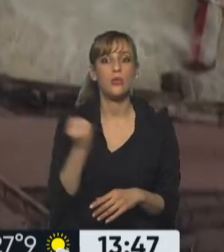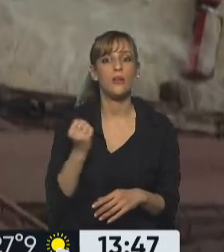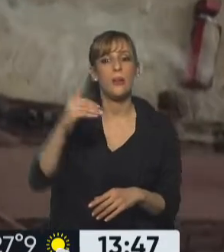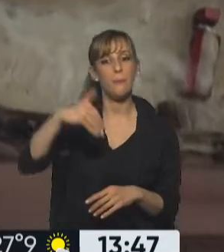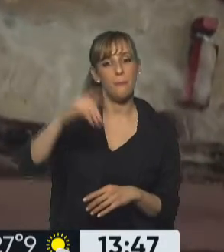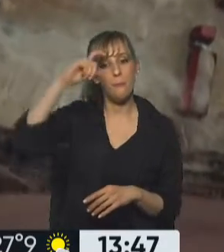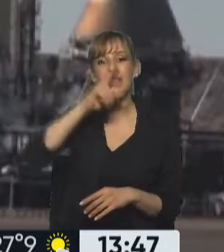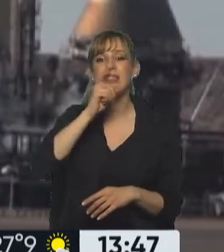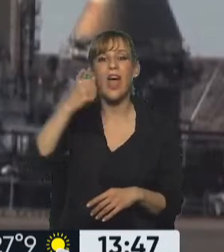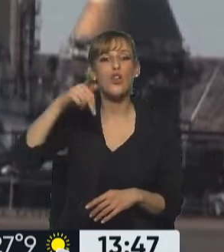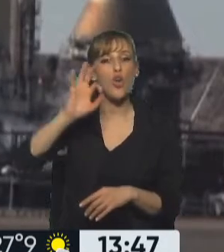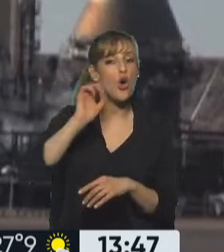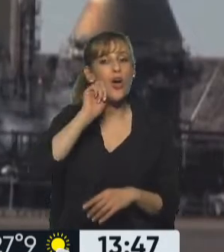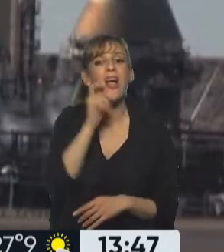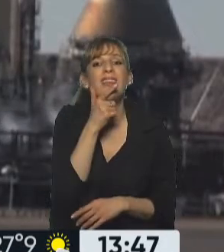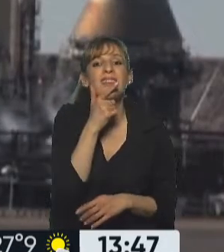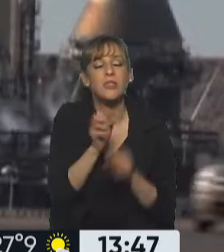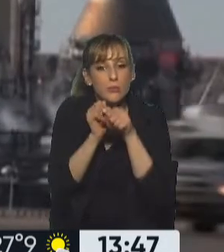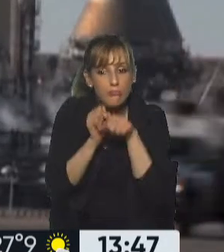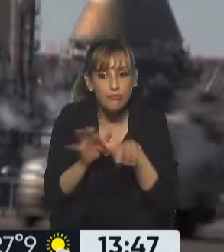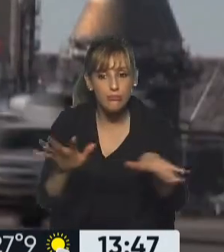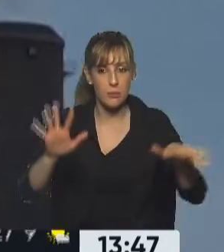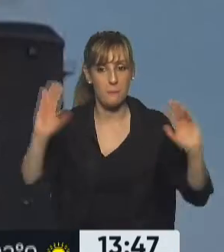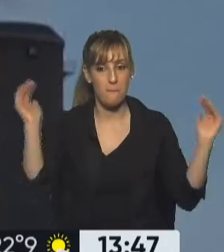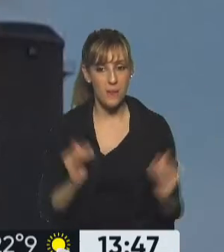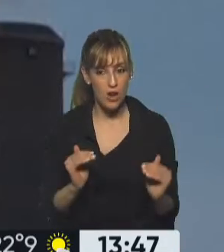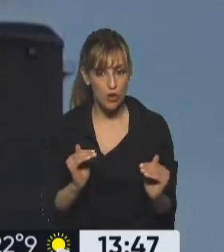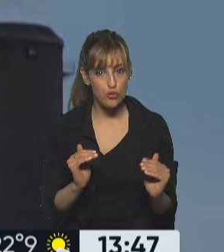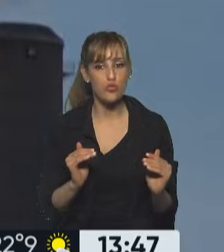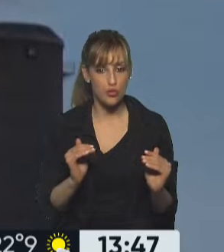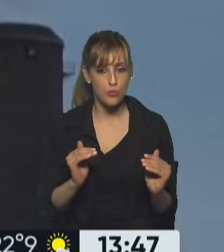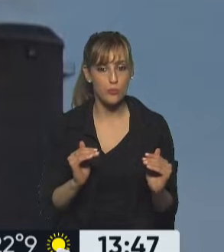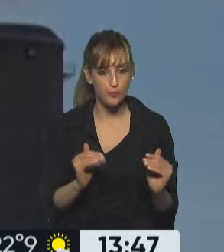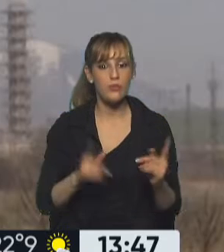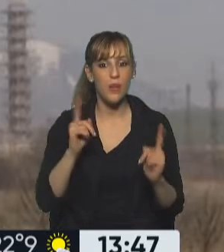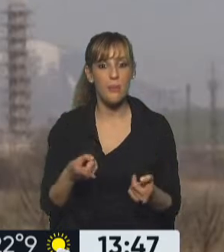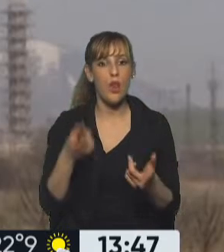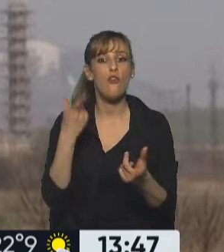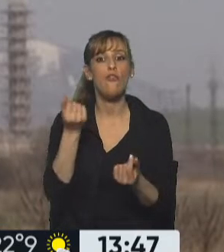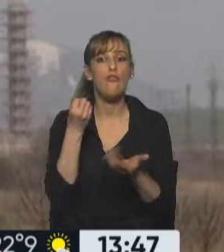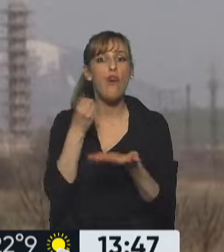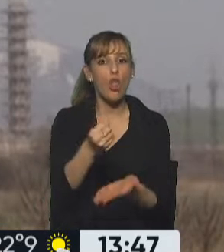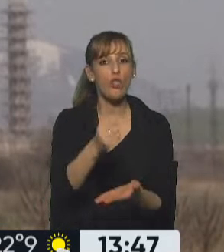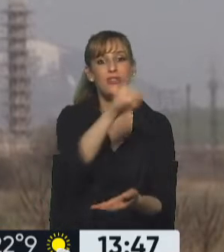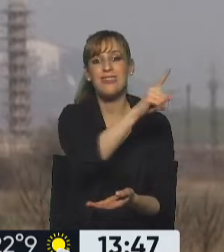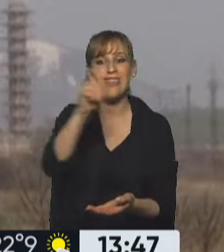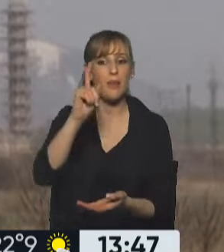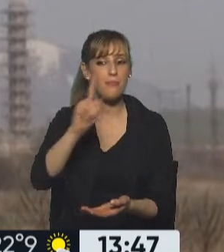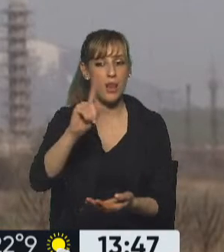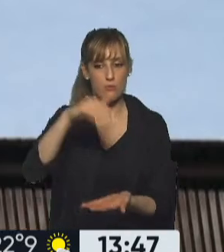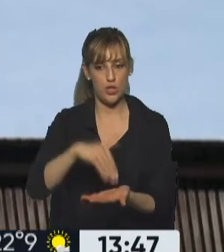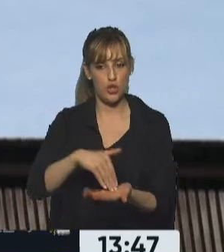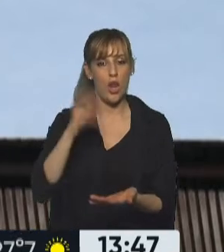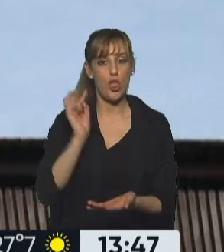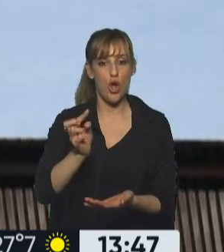metano, causa del efecto invernadero, y destinar fondos en el rango de los $100.000 millones anuales para financiar una reducción